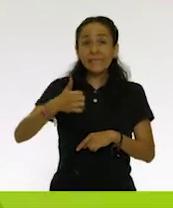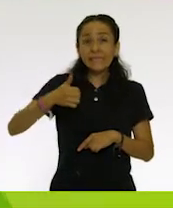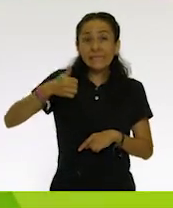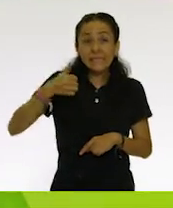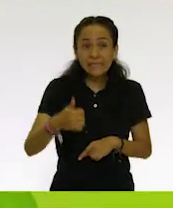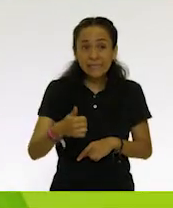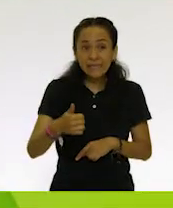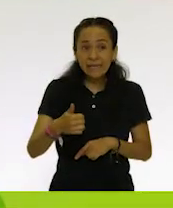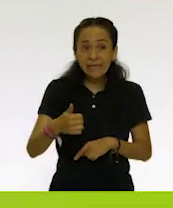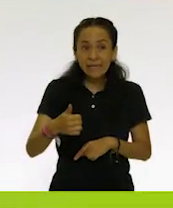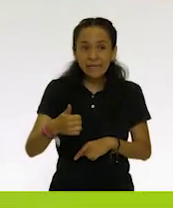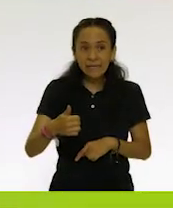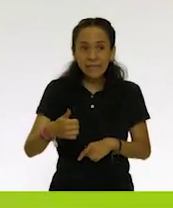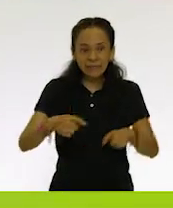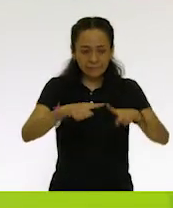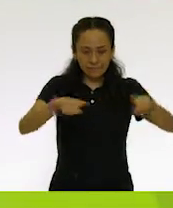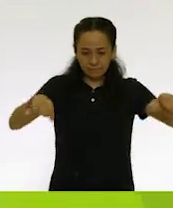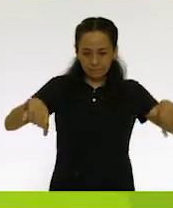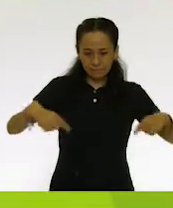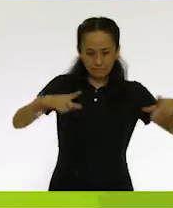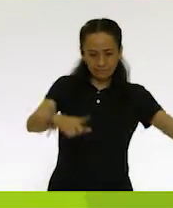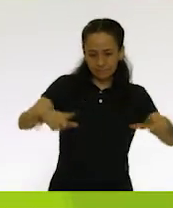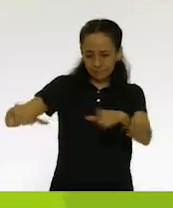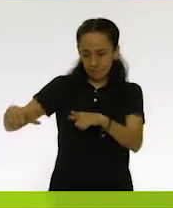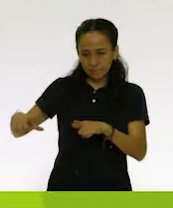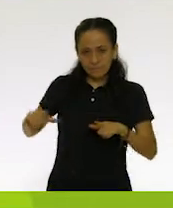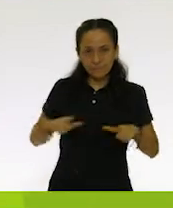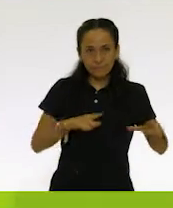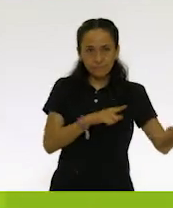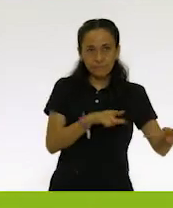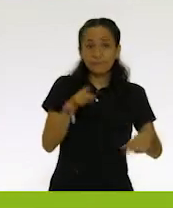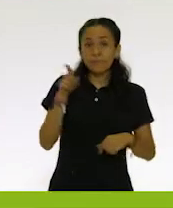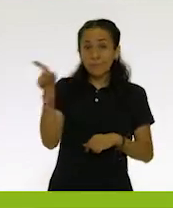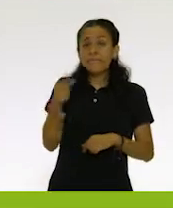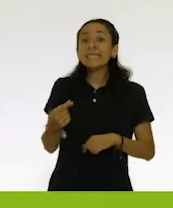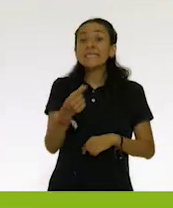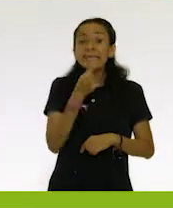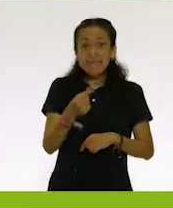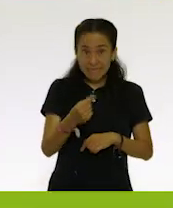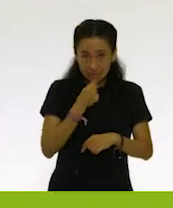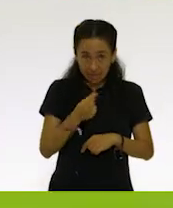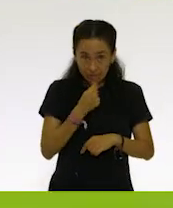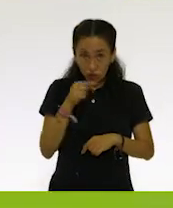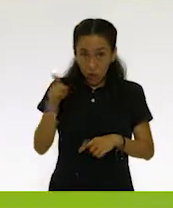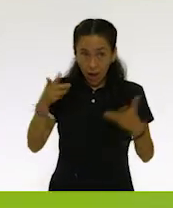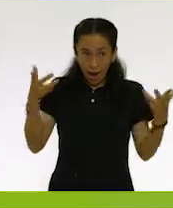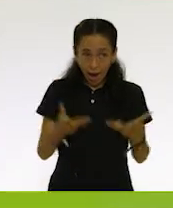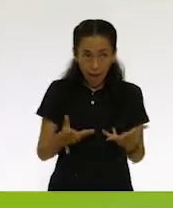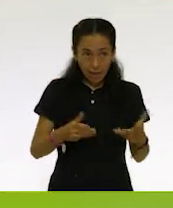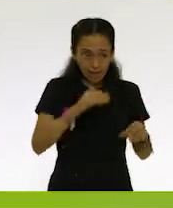1, 2, 3, 4, 5 y 6 manteles. Y el niño que está poniendo la mesa ya puso